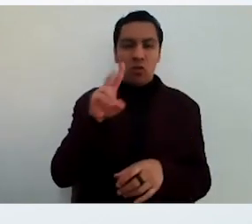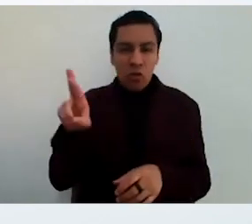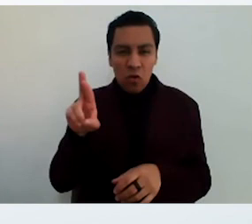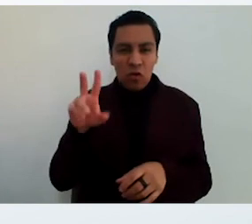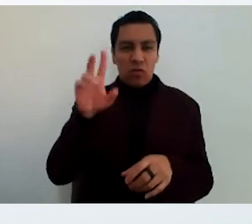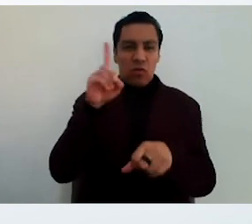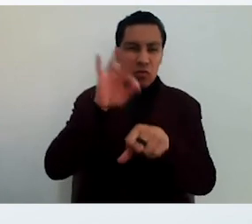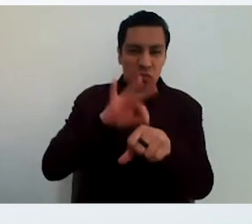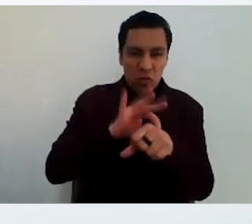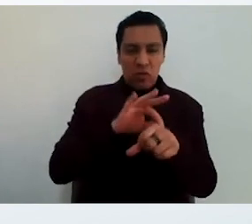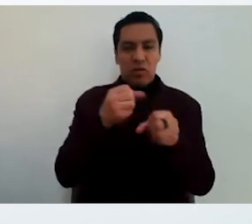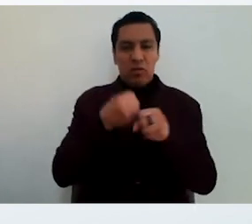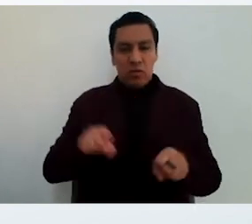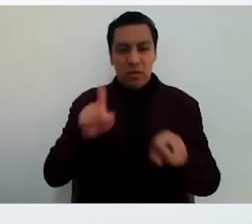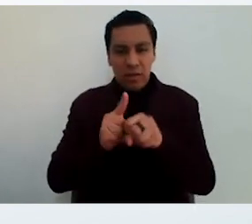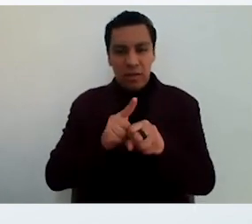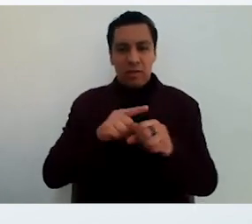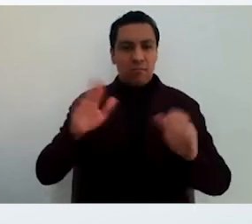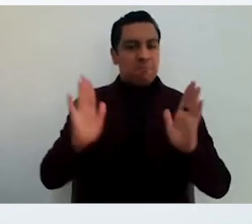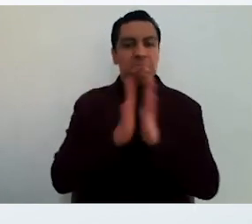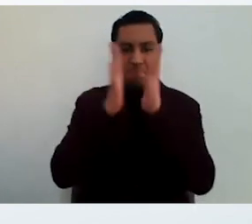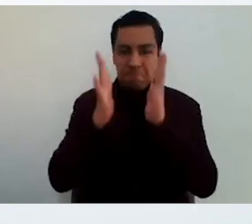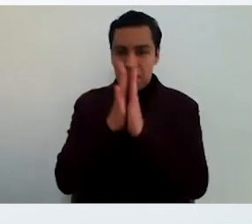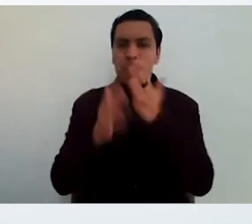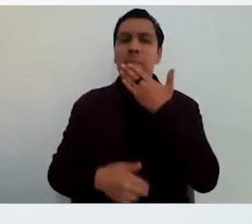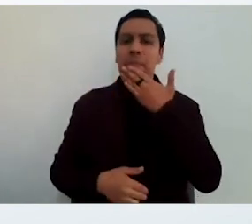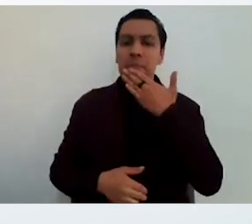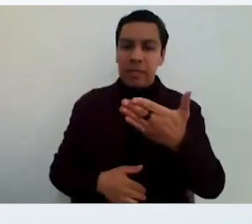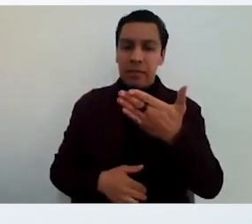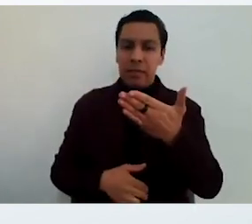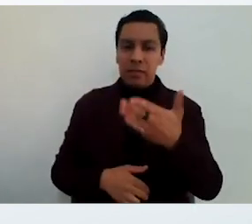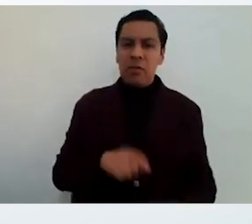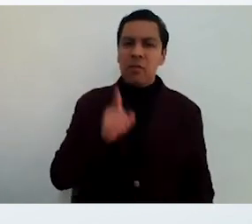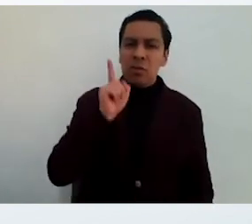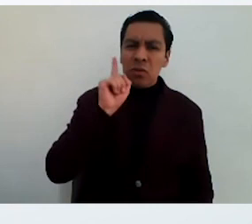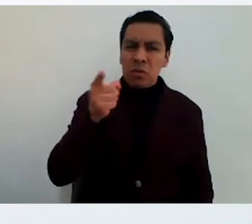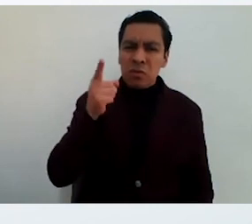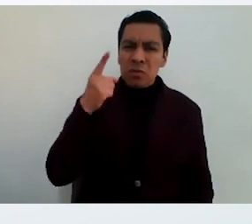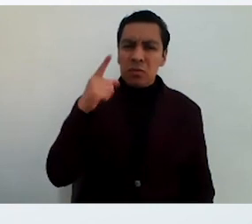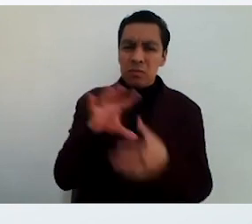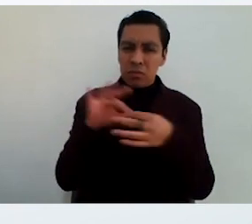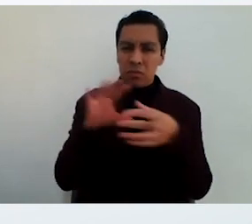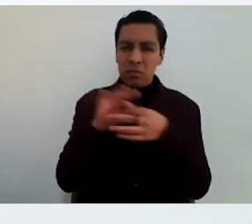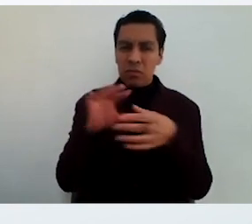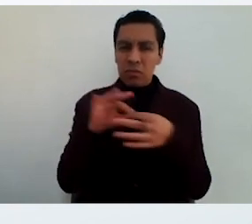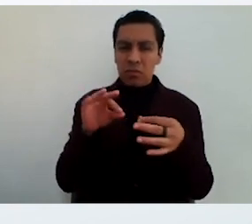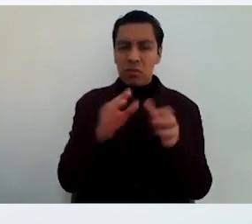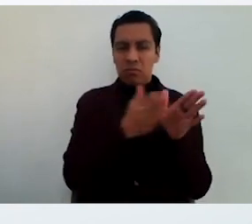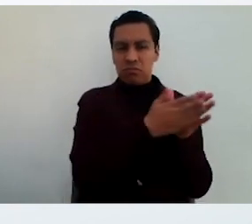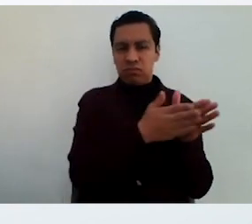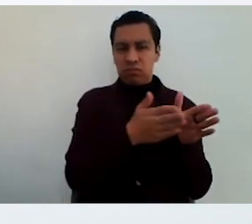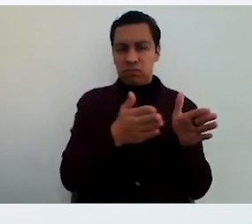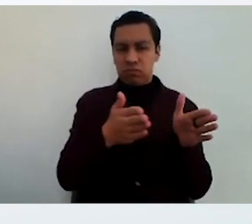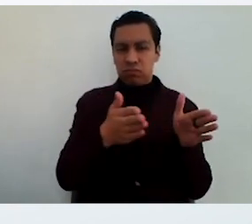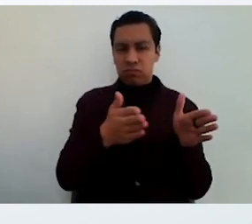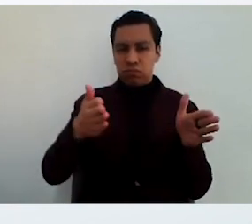y participar. Pero miren, ahorita que lo dices con respecto a esta última etapa, esta última parte